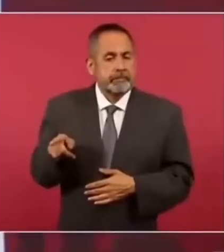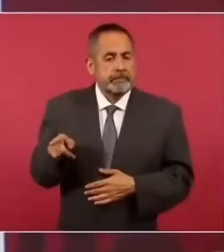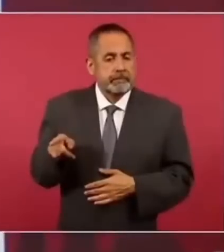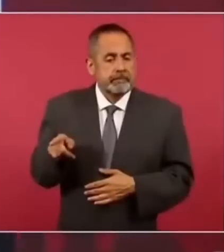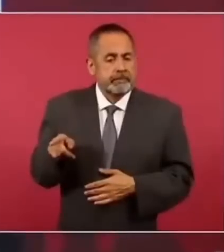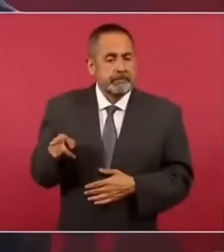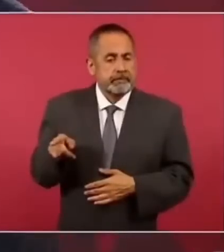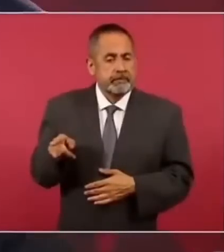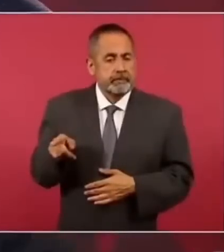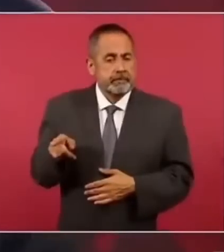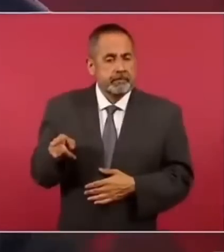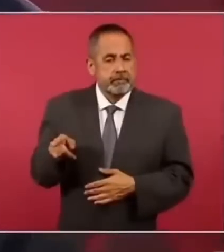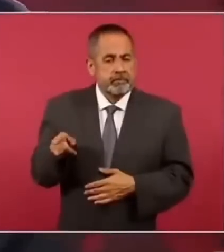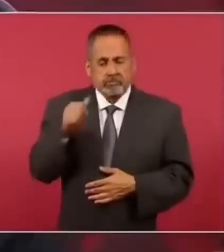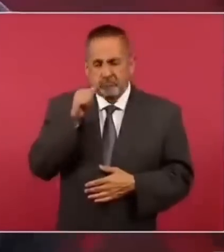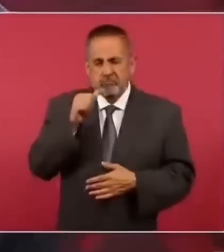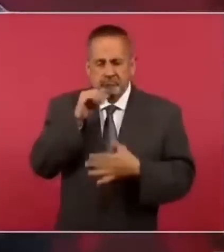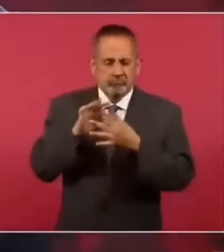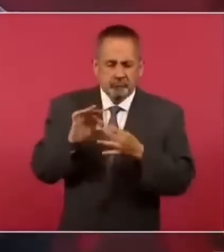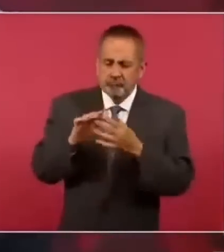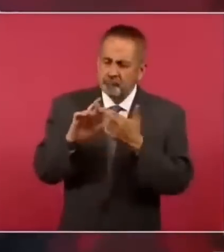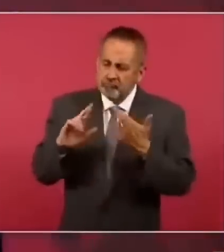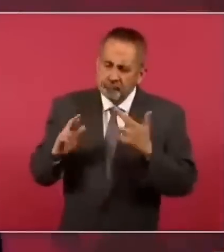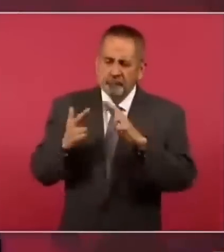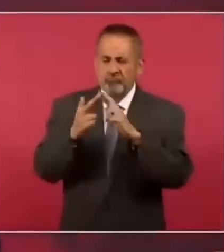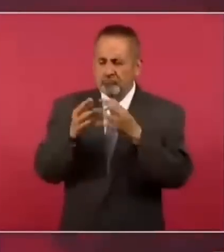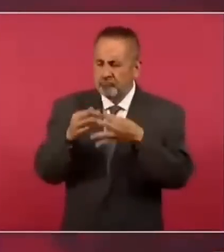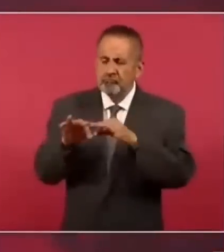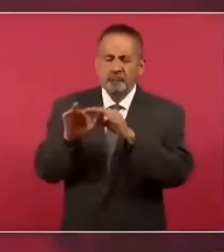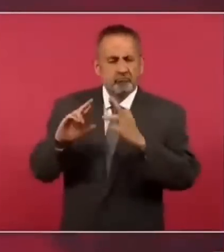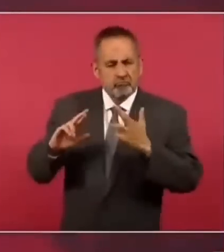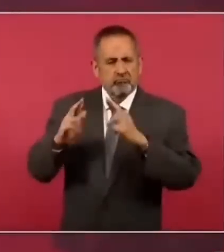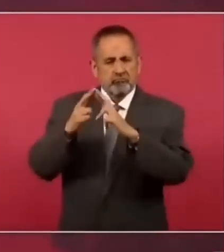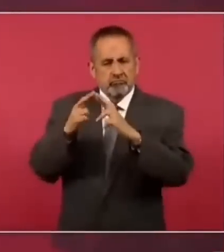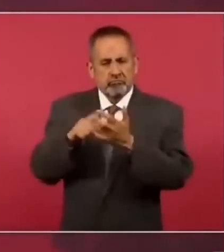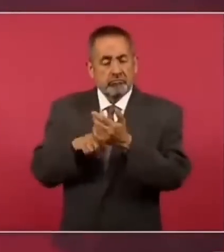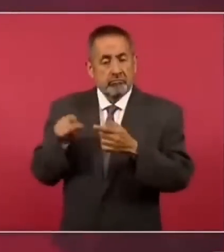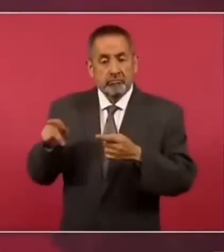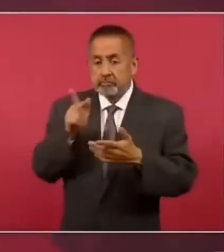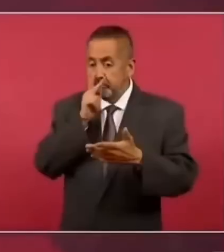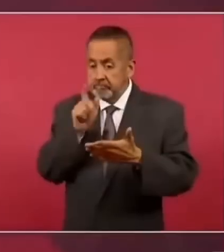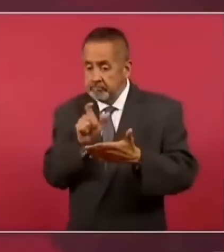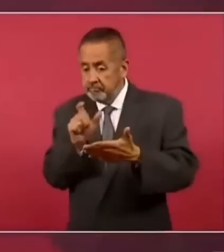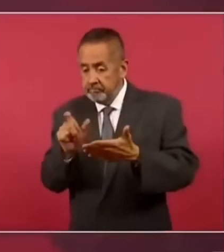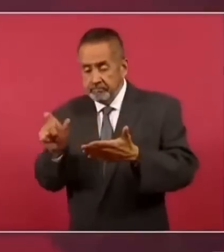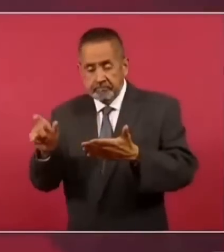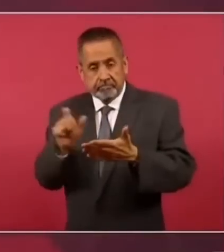de lo religioso y de usar palabras